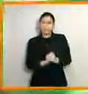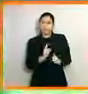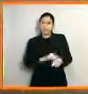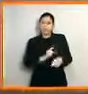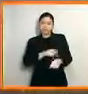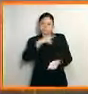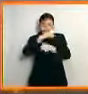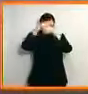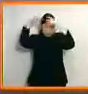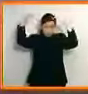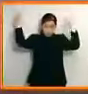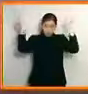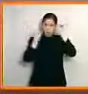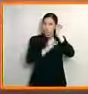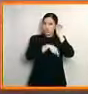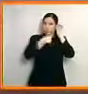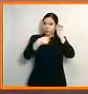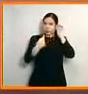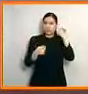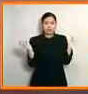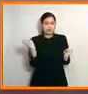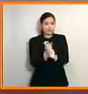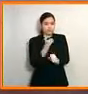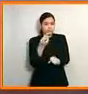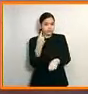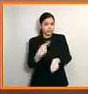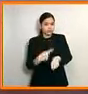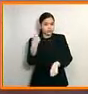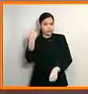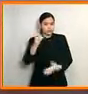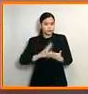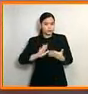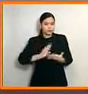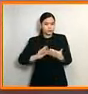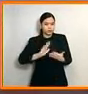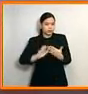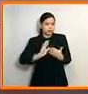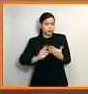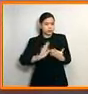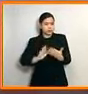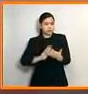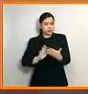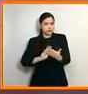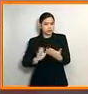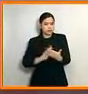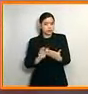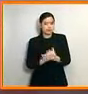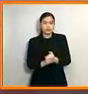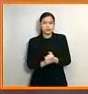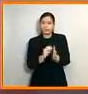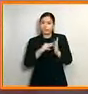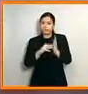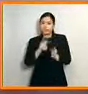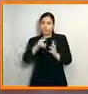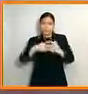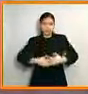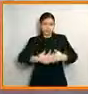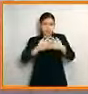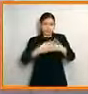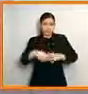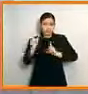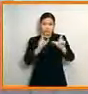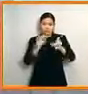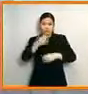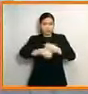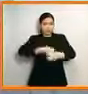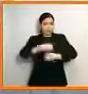de hacer sueños una realidad con la diaria y ganar hasta 60 veces tu cantidad invertida. Les muestro que nuestras dos máquinas ya están listas con